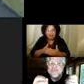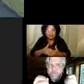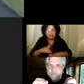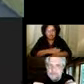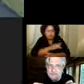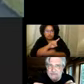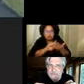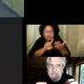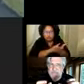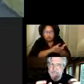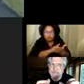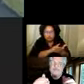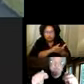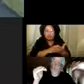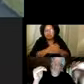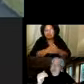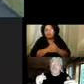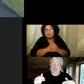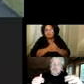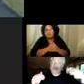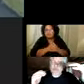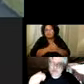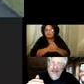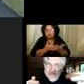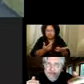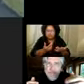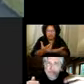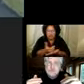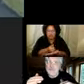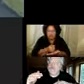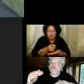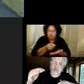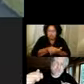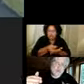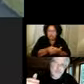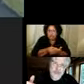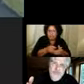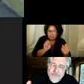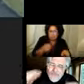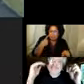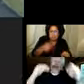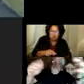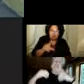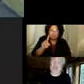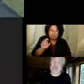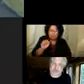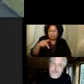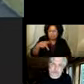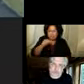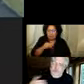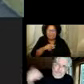tenemos que luchar contra el racismo en la fuerza laboral. Tenemos que entender, entender que ese potencial de